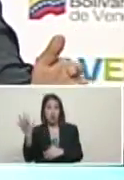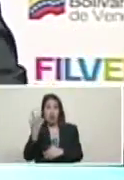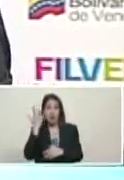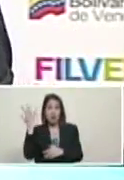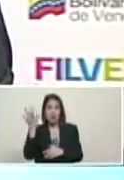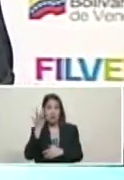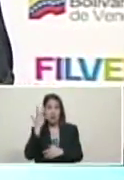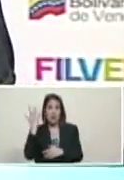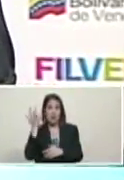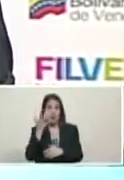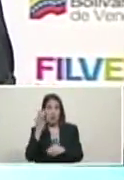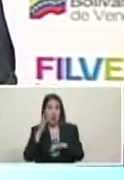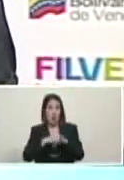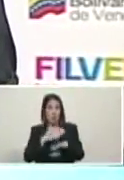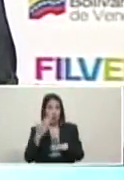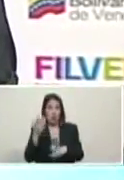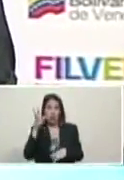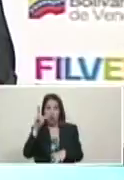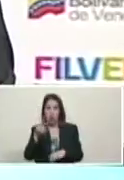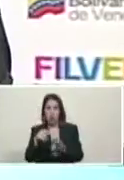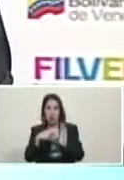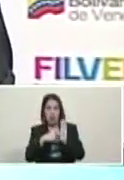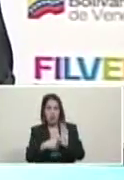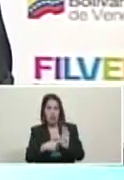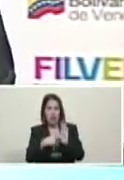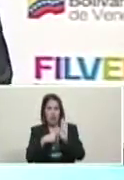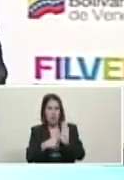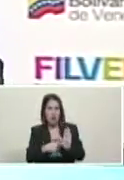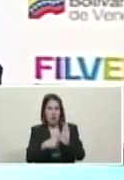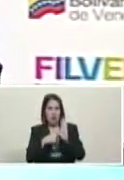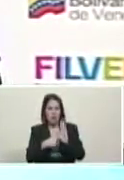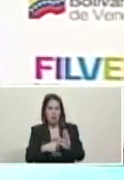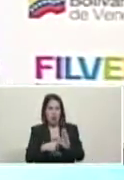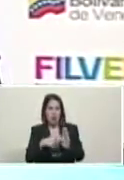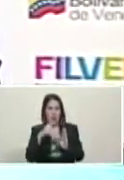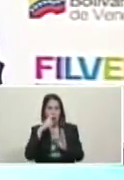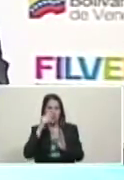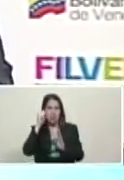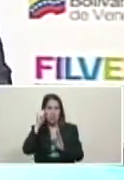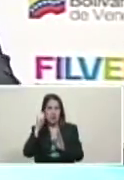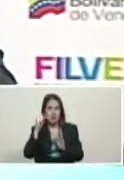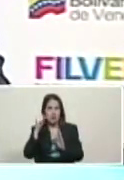Porque salgo todos los días en la prensa, en la radio. Yo me imagino a alguien